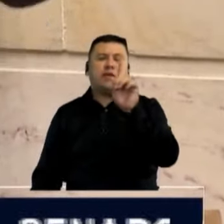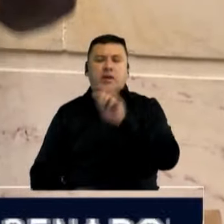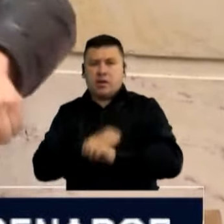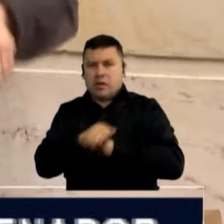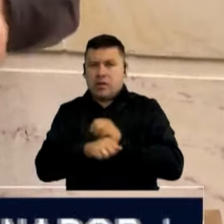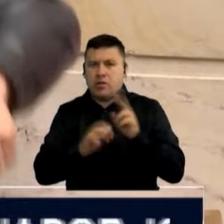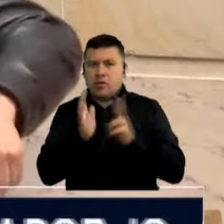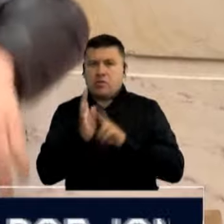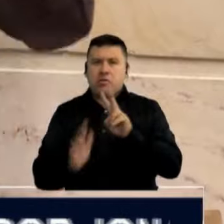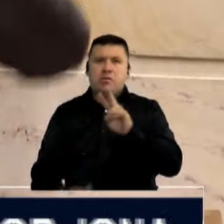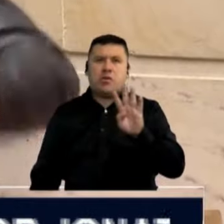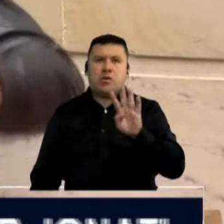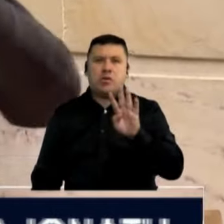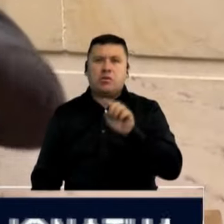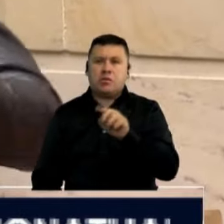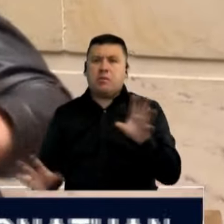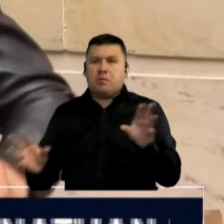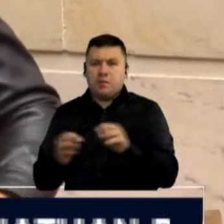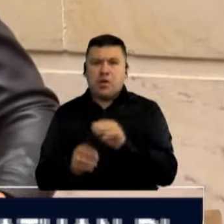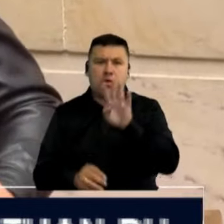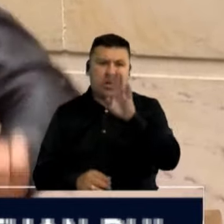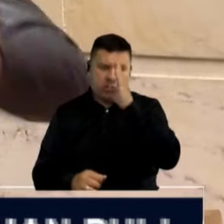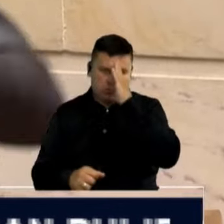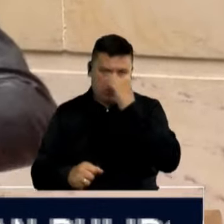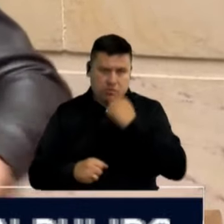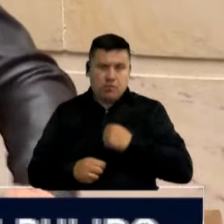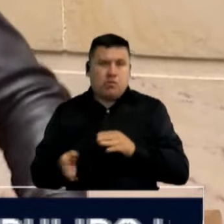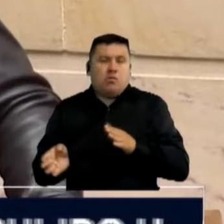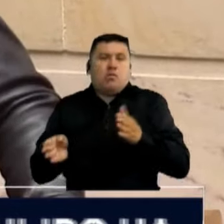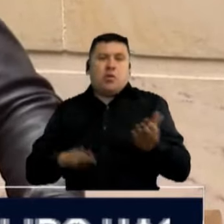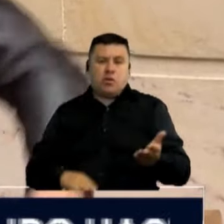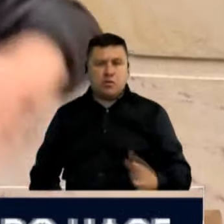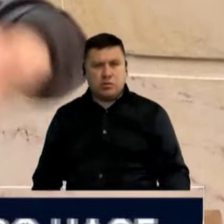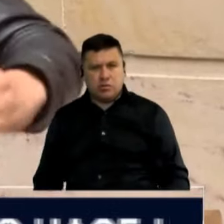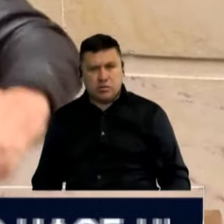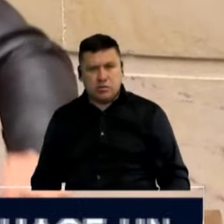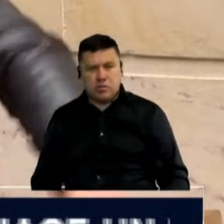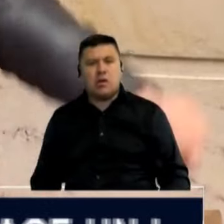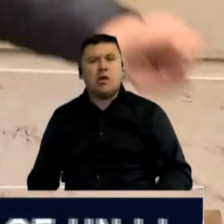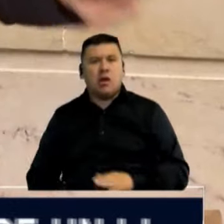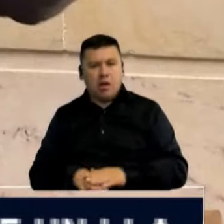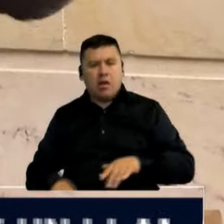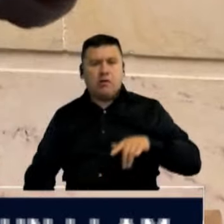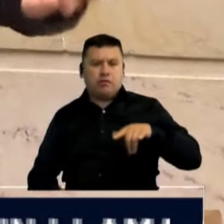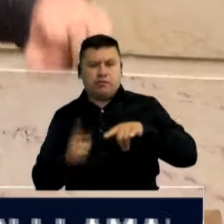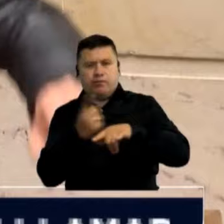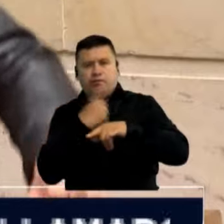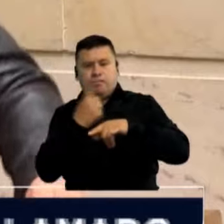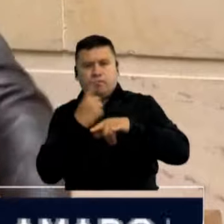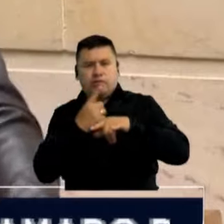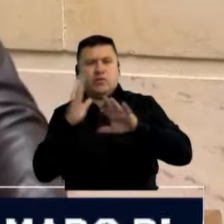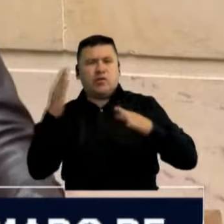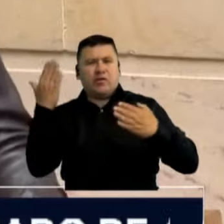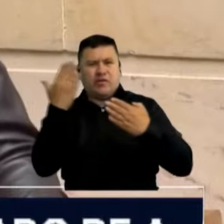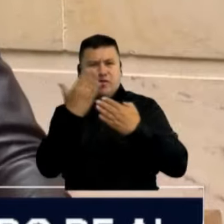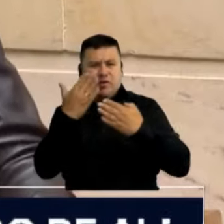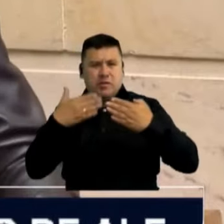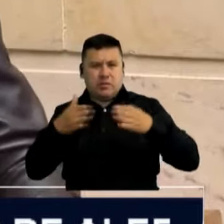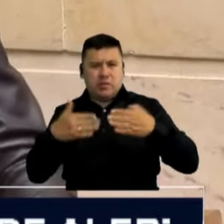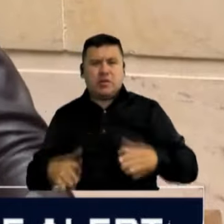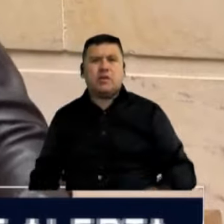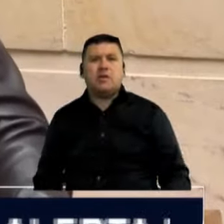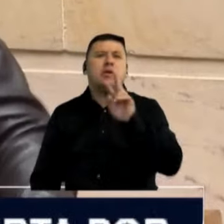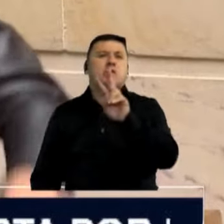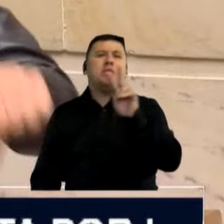del 2024 de este año, 4 militares murieron en otro accidente ahí en la frontera con Panamá.